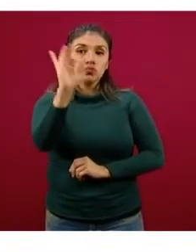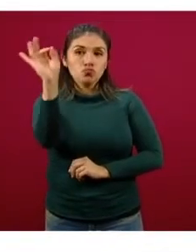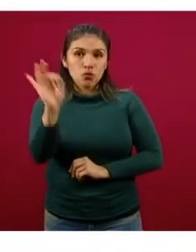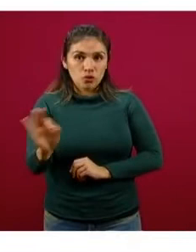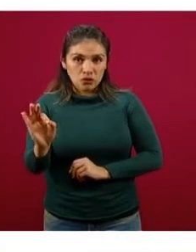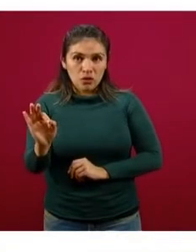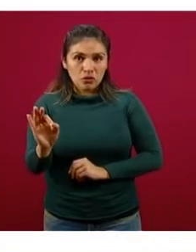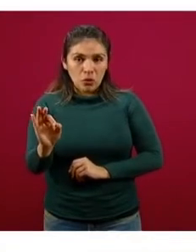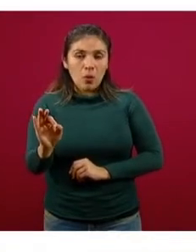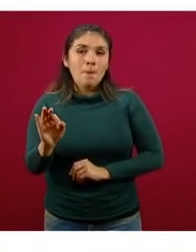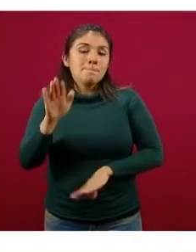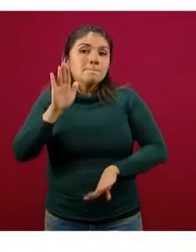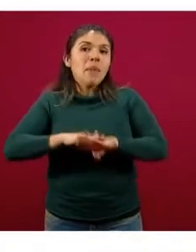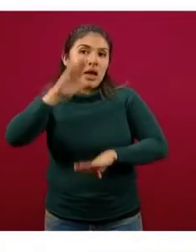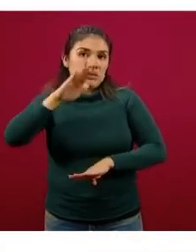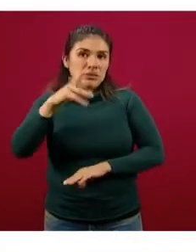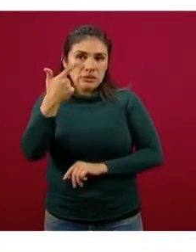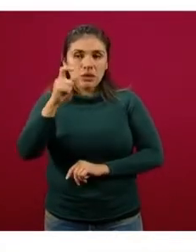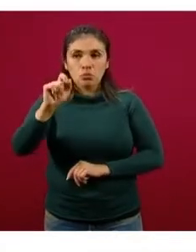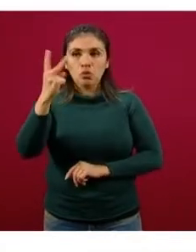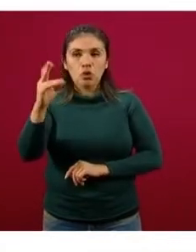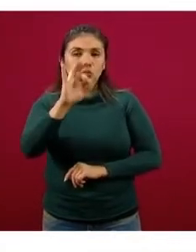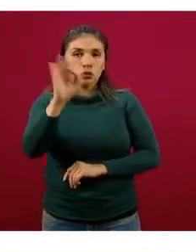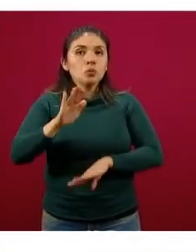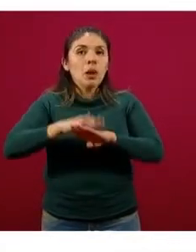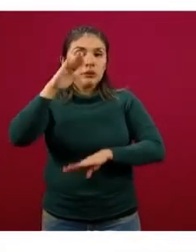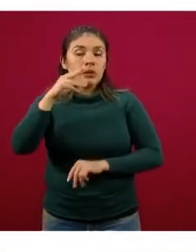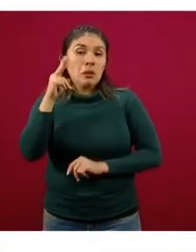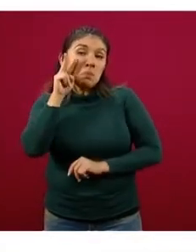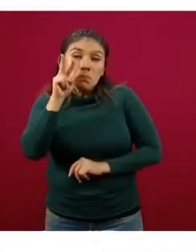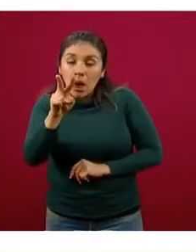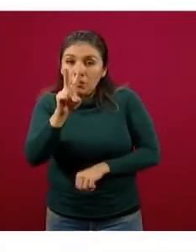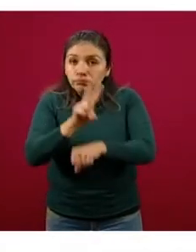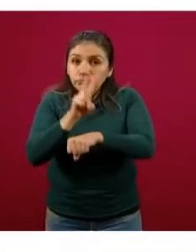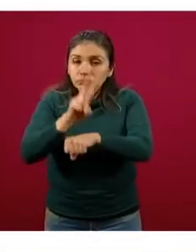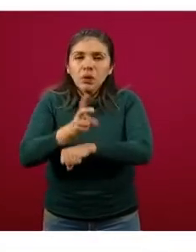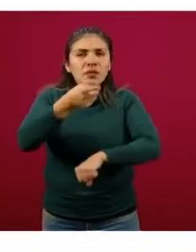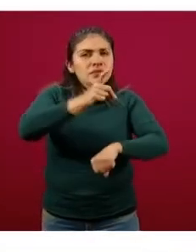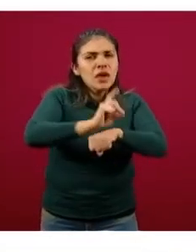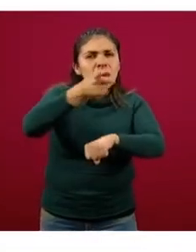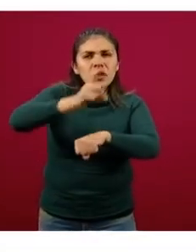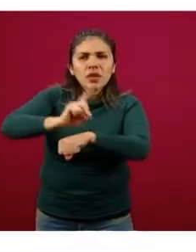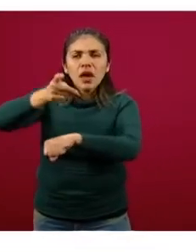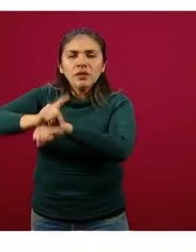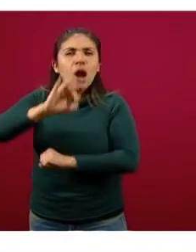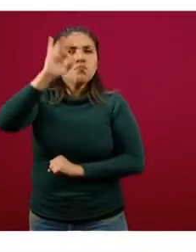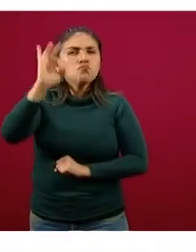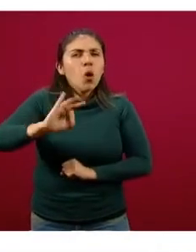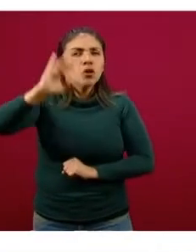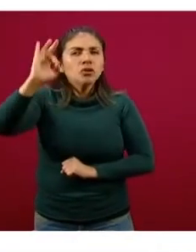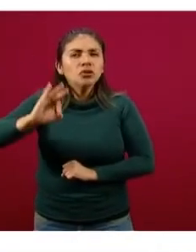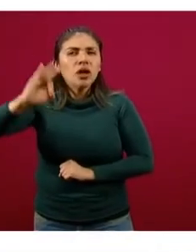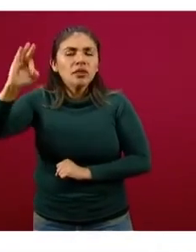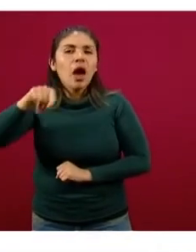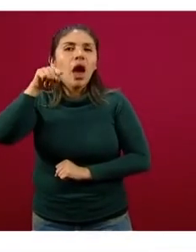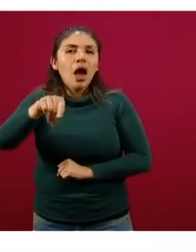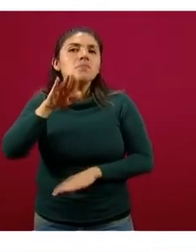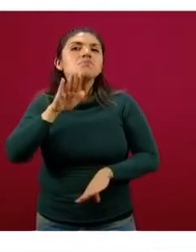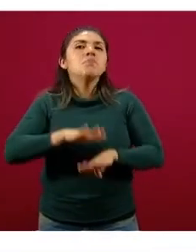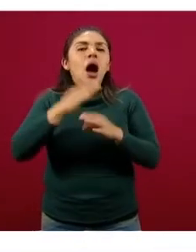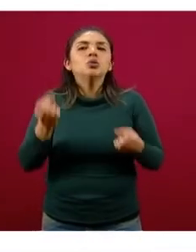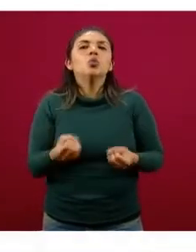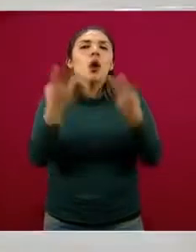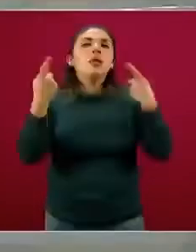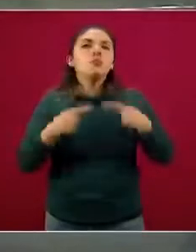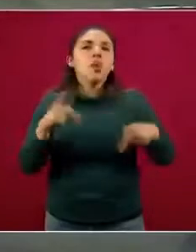7.2% de incremento, ¿no? Siempre notando que cada día pues ese porcentaje representa una mayor cantidad de